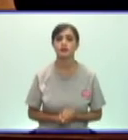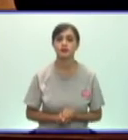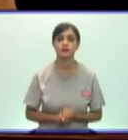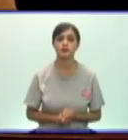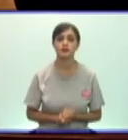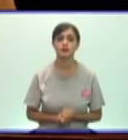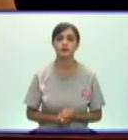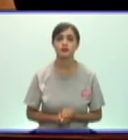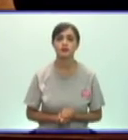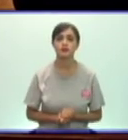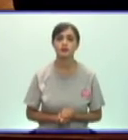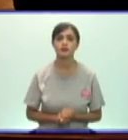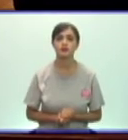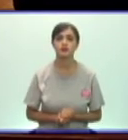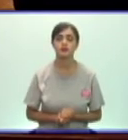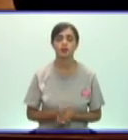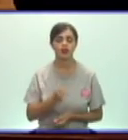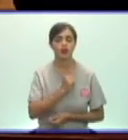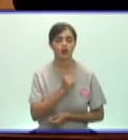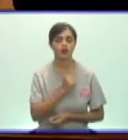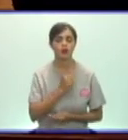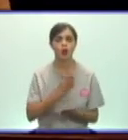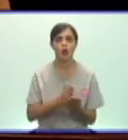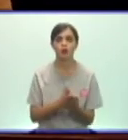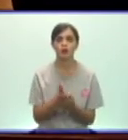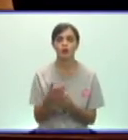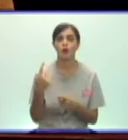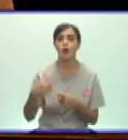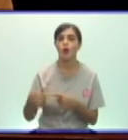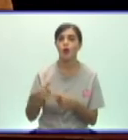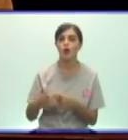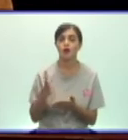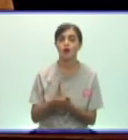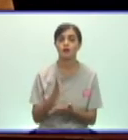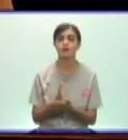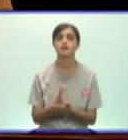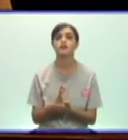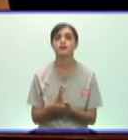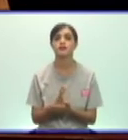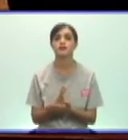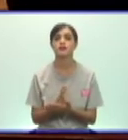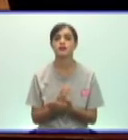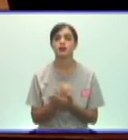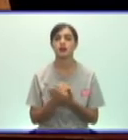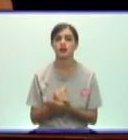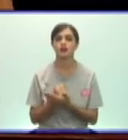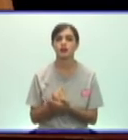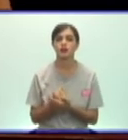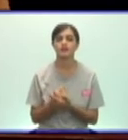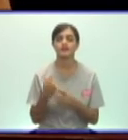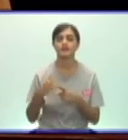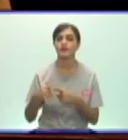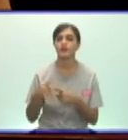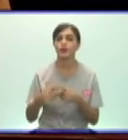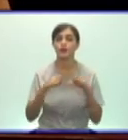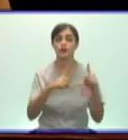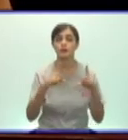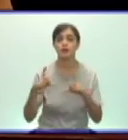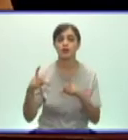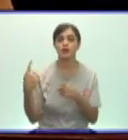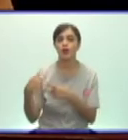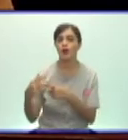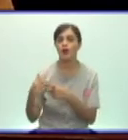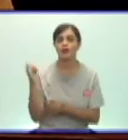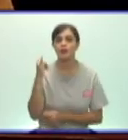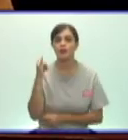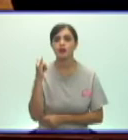lo que queríamos y vamos a continuar nosotros en otros espacios, pues también trayéndole a ustedes, muchachos, otras escenas de otras películas, otros